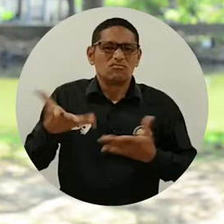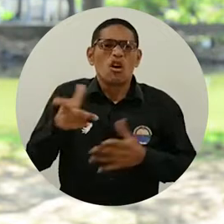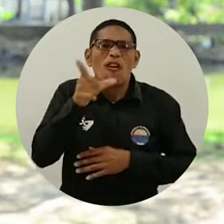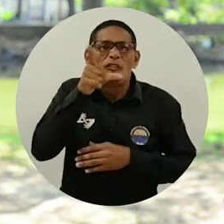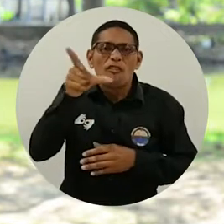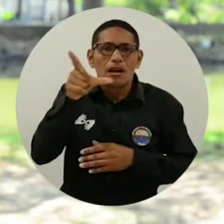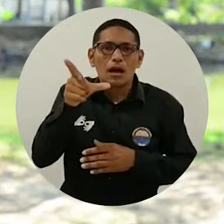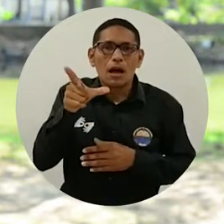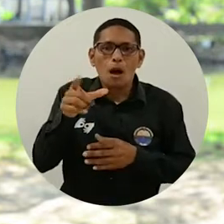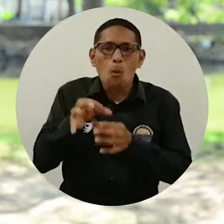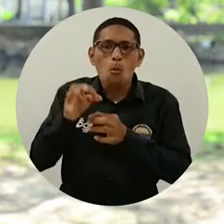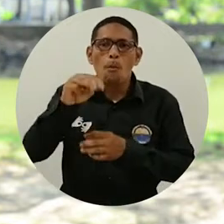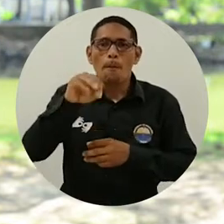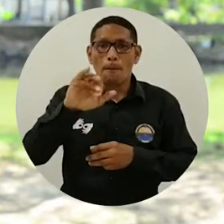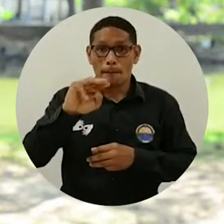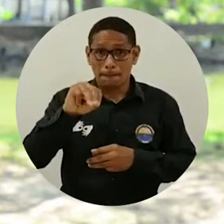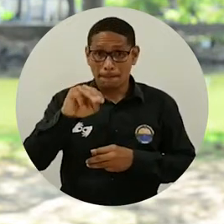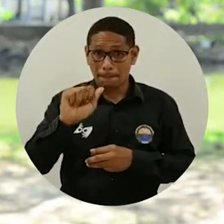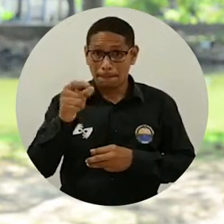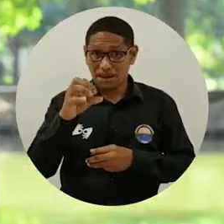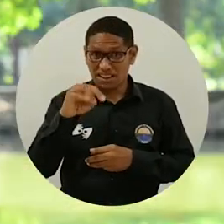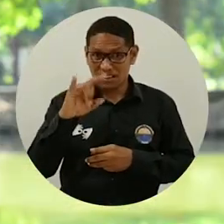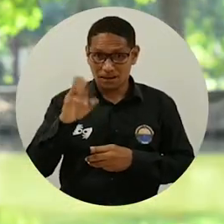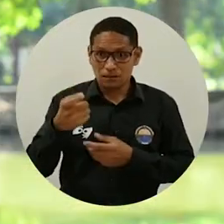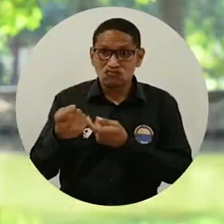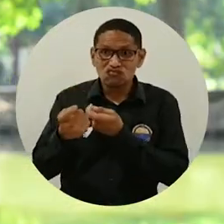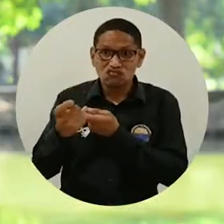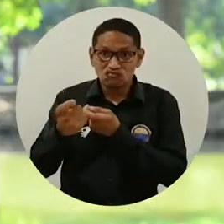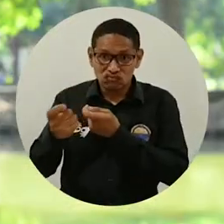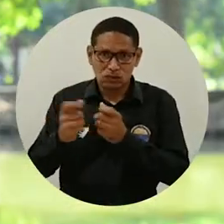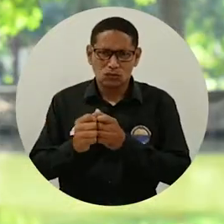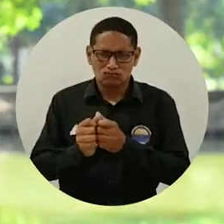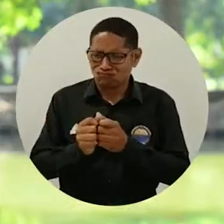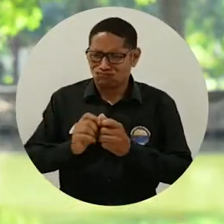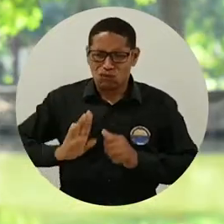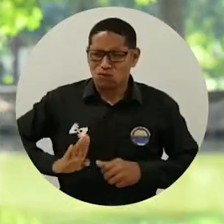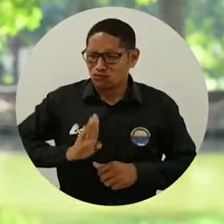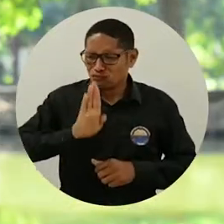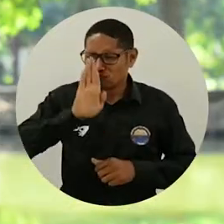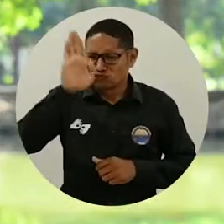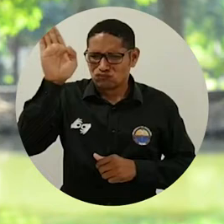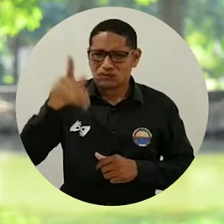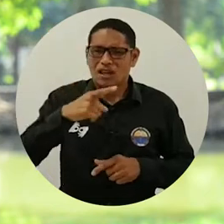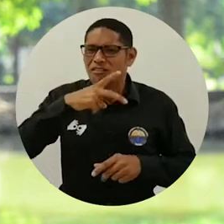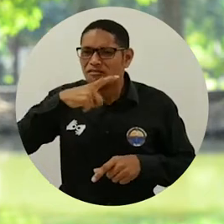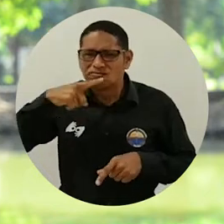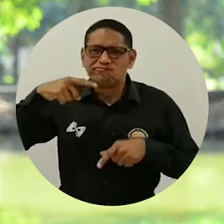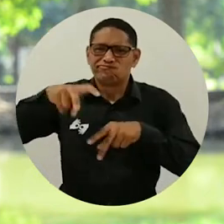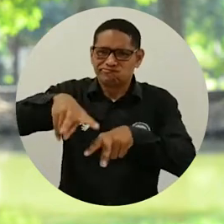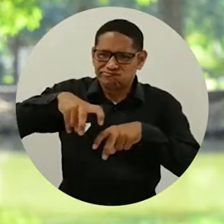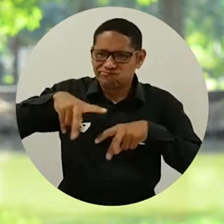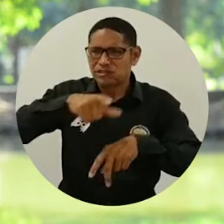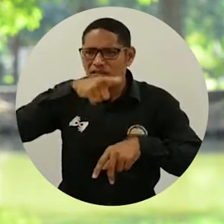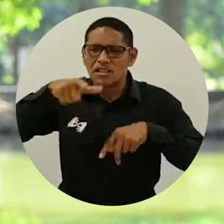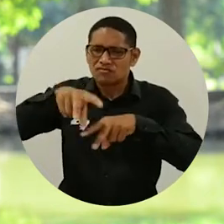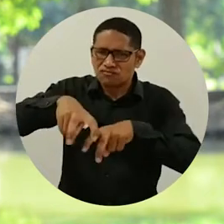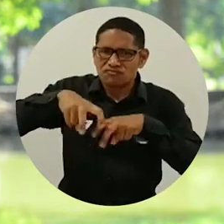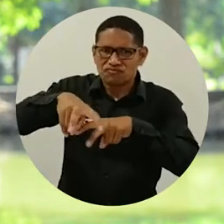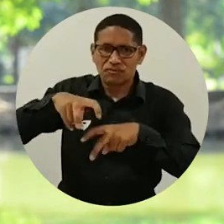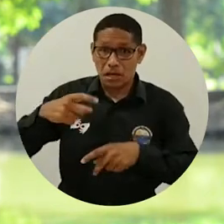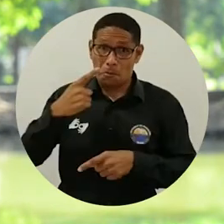Nací en una finca frente a Magdalena. Campesino de nacimiento, me crié en el campo. Mi